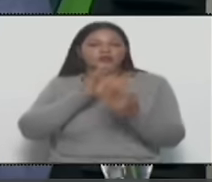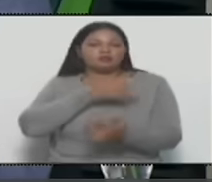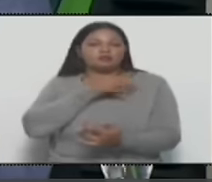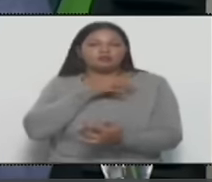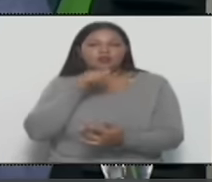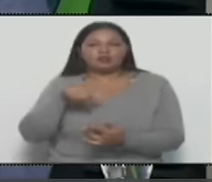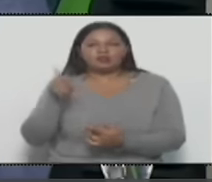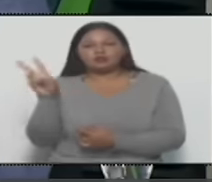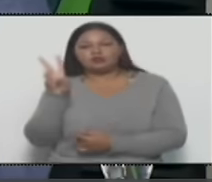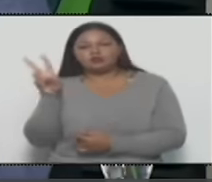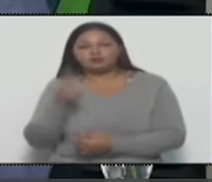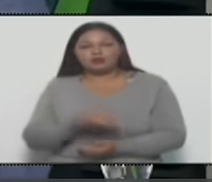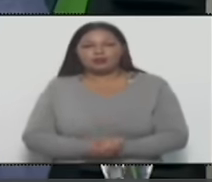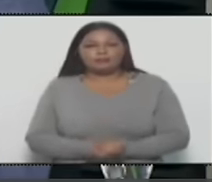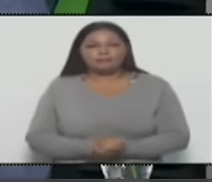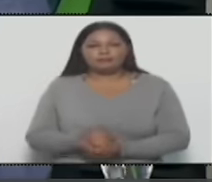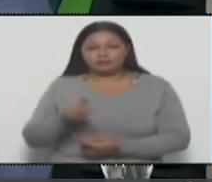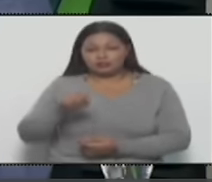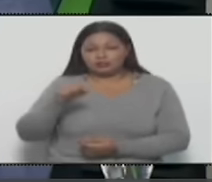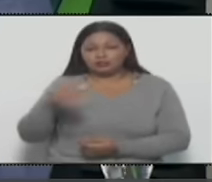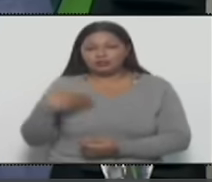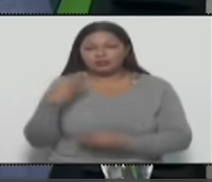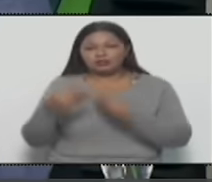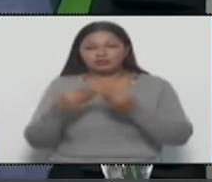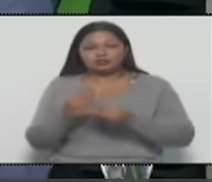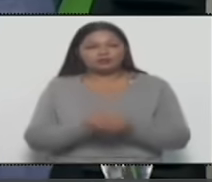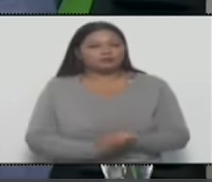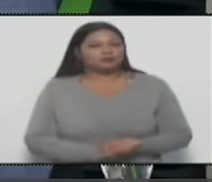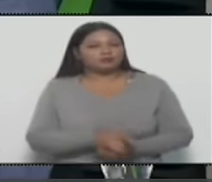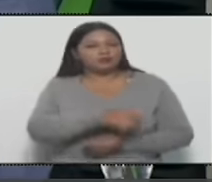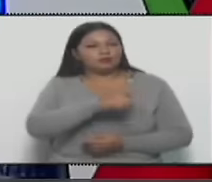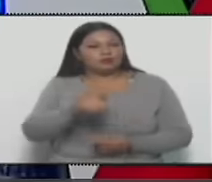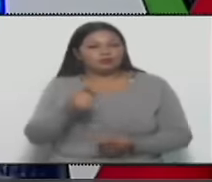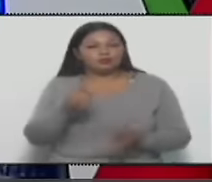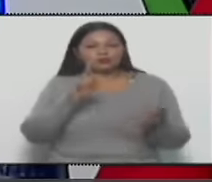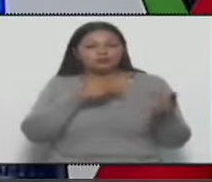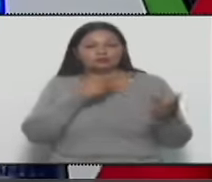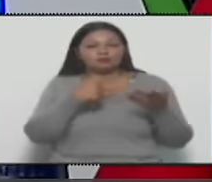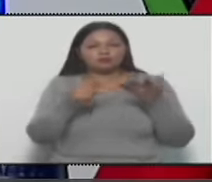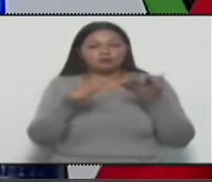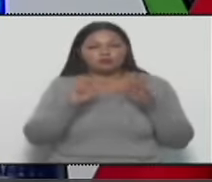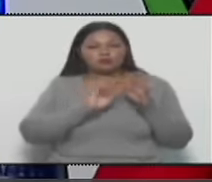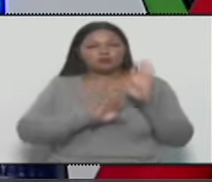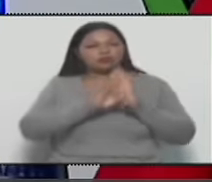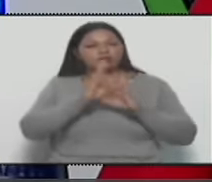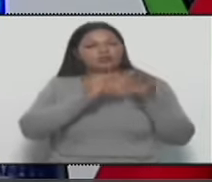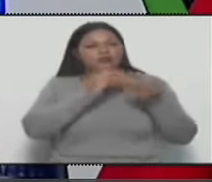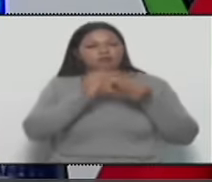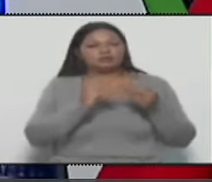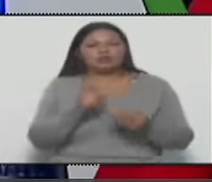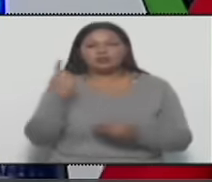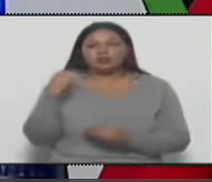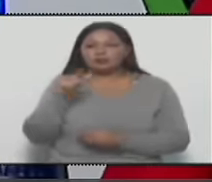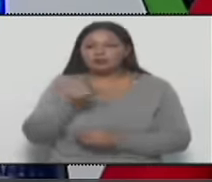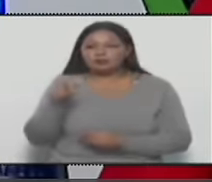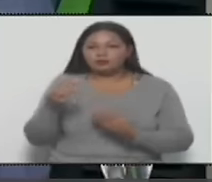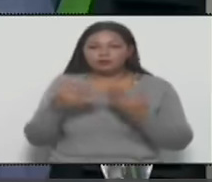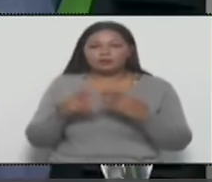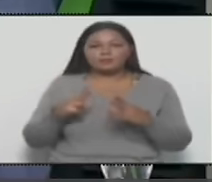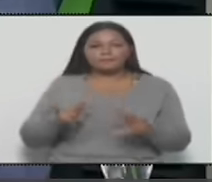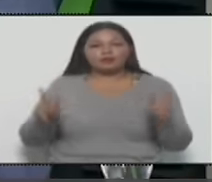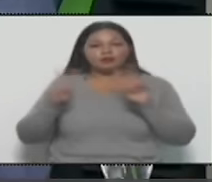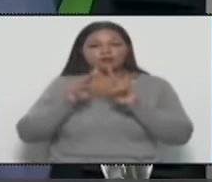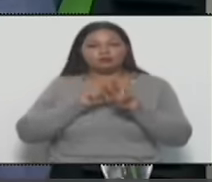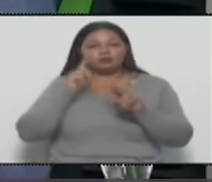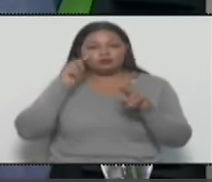Eso es totalmente factible. ¿Hay personal, hay recursos humanos para desarrollar ese tecnología? Tenemos personal muy valioso,